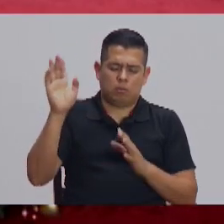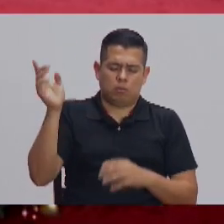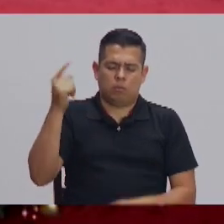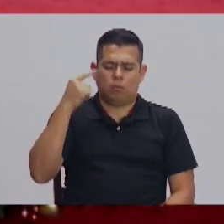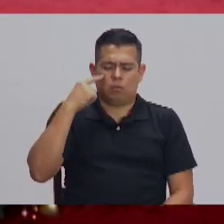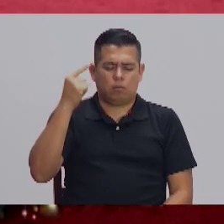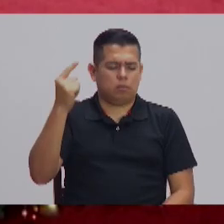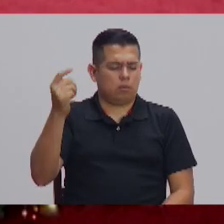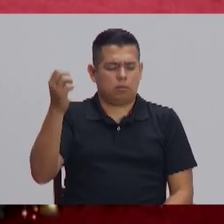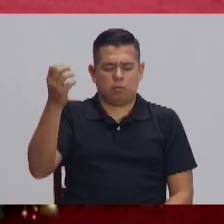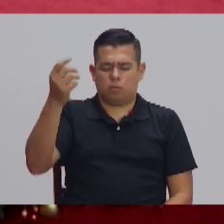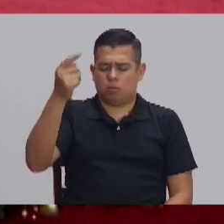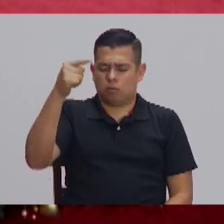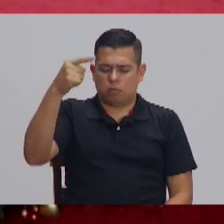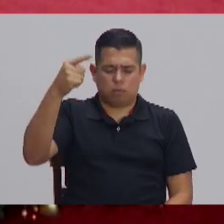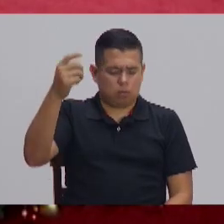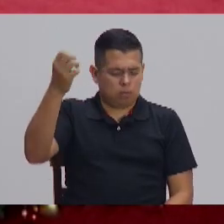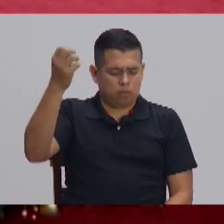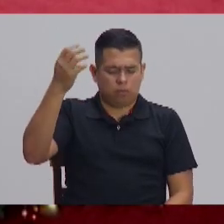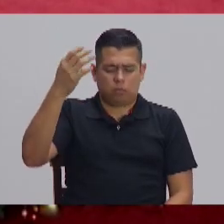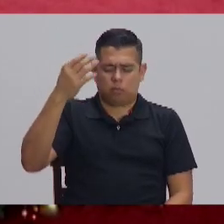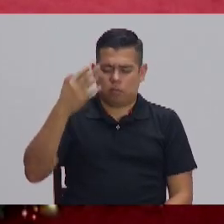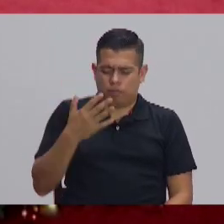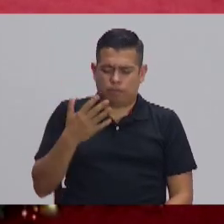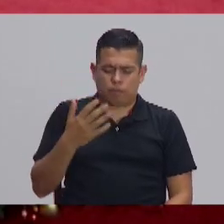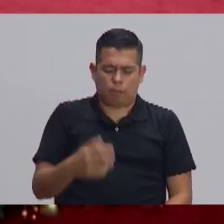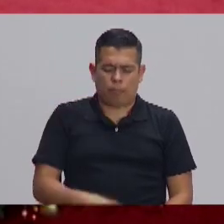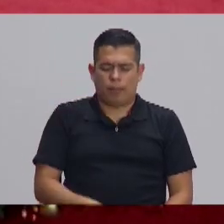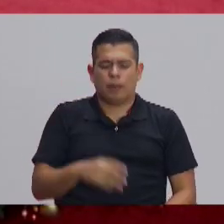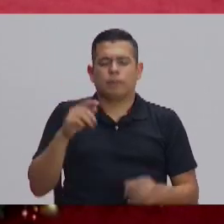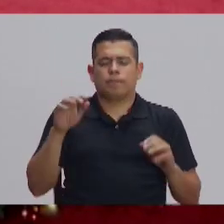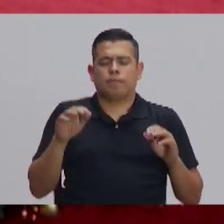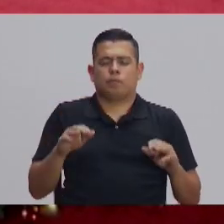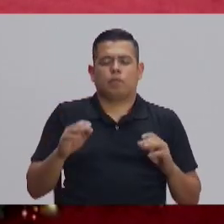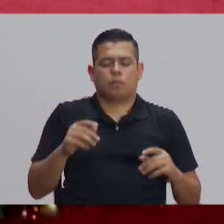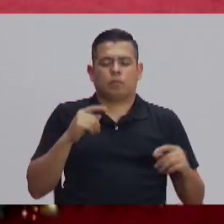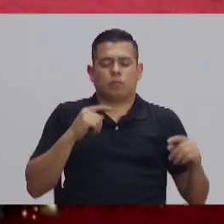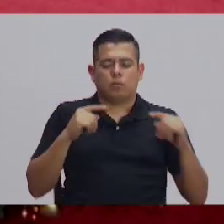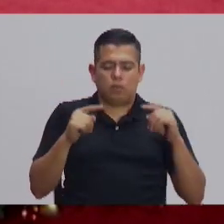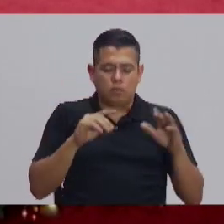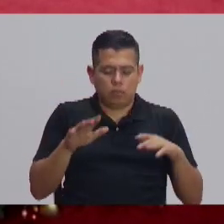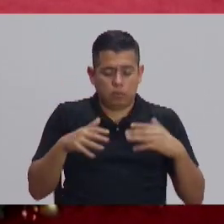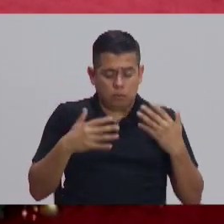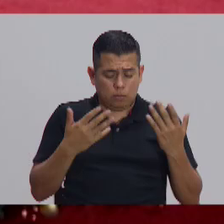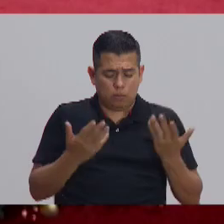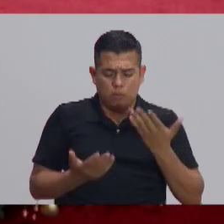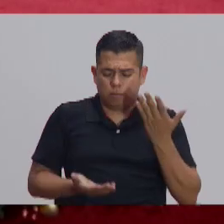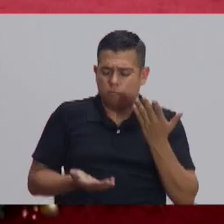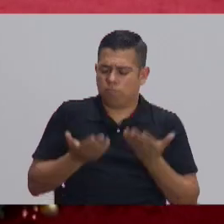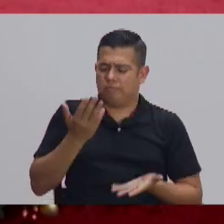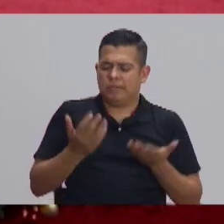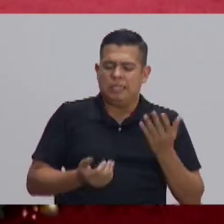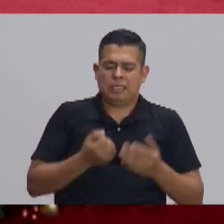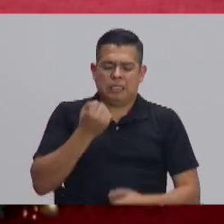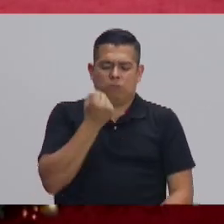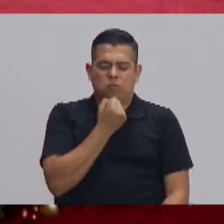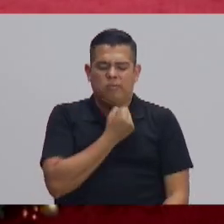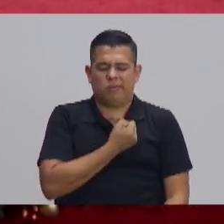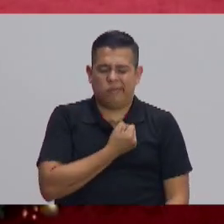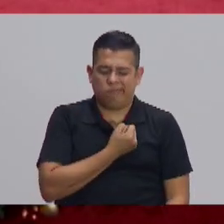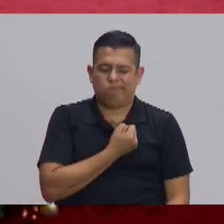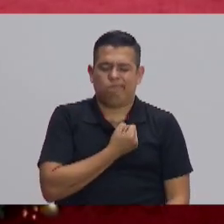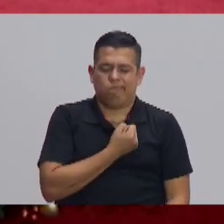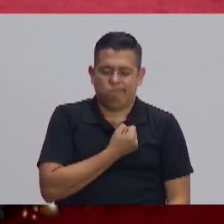visto tu mano poderosa sobre nuestras vidas gracias señor porque aunque tal vez sufrimos algunos